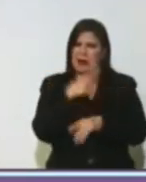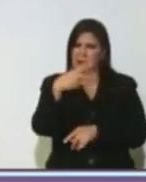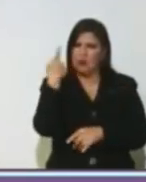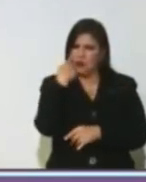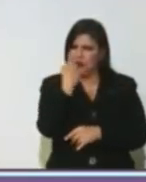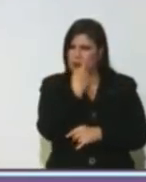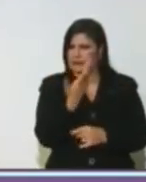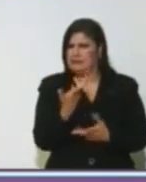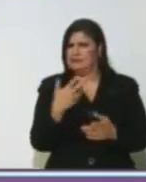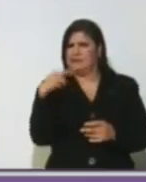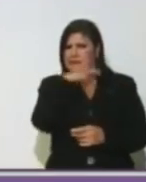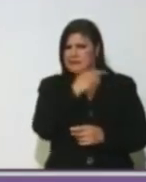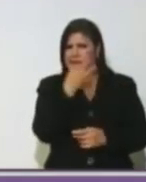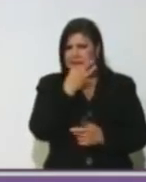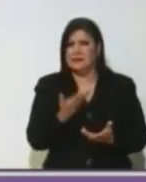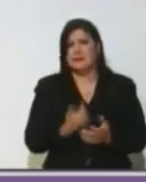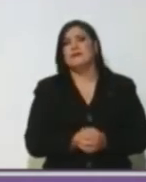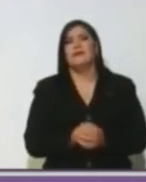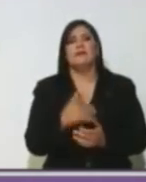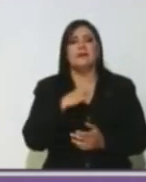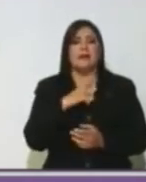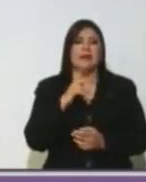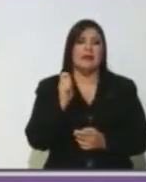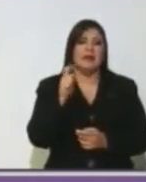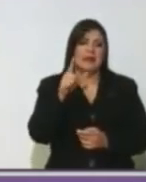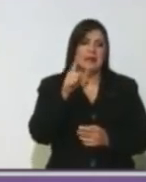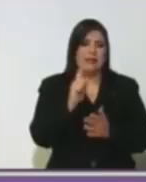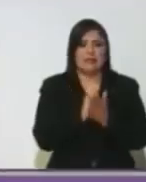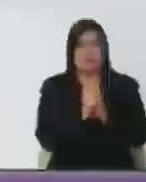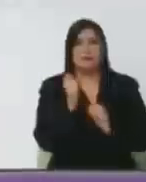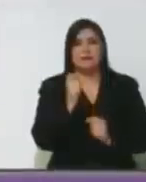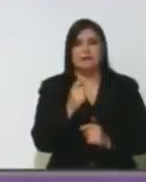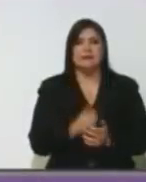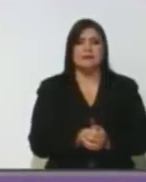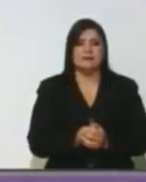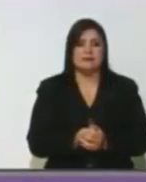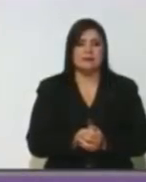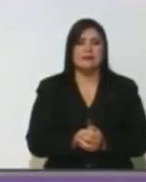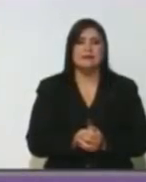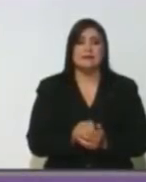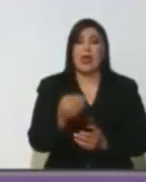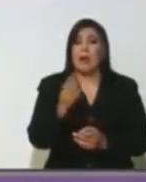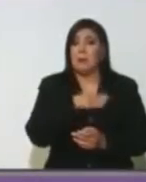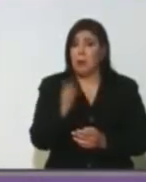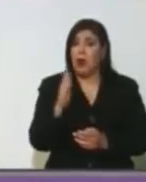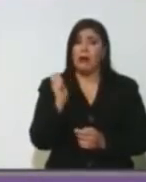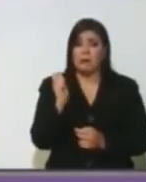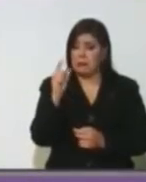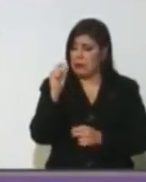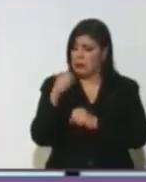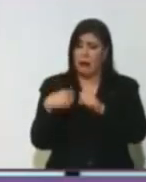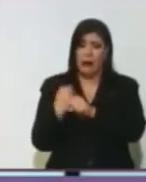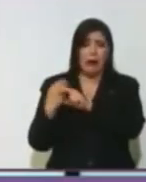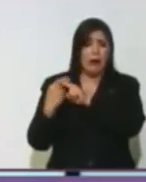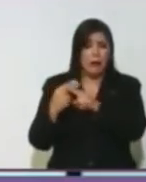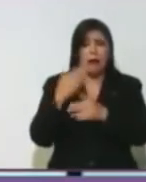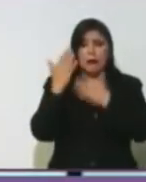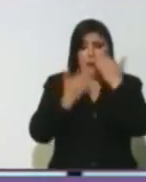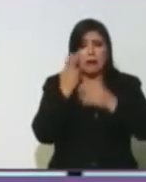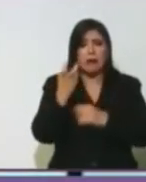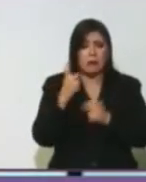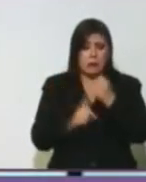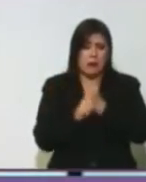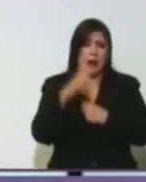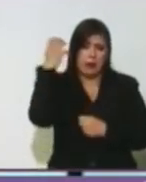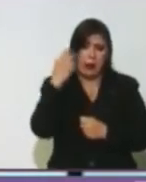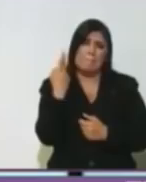muchas gracias este toda la creciente segundos adelante miquel qué bueno que llevan 20 años estudiando el problema pero hagan